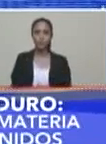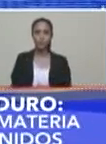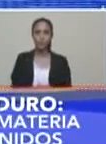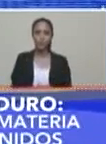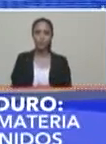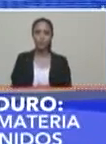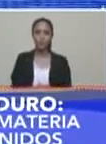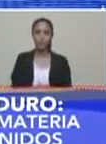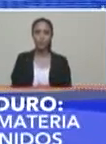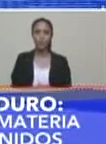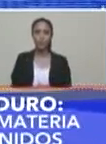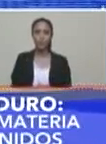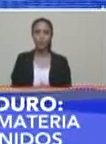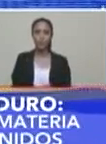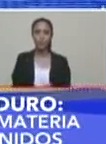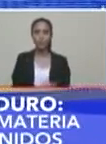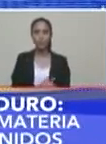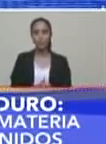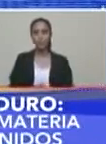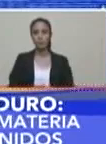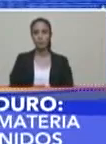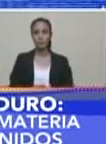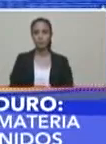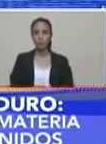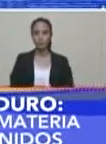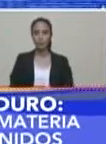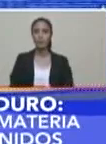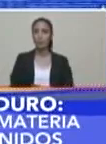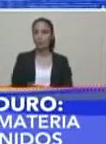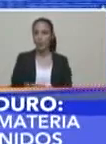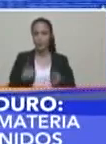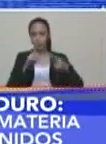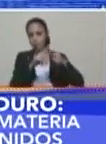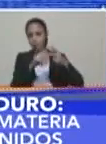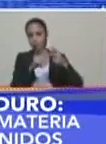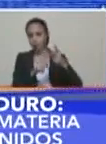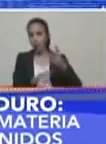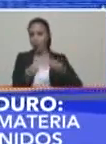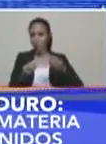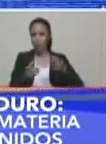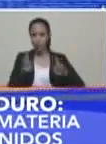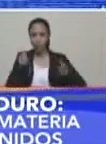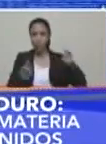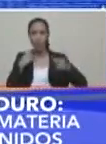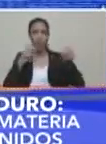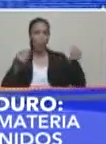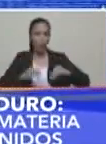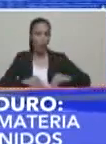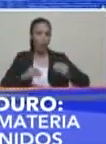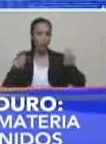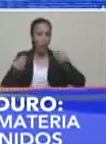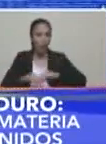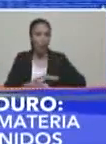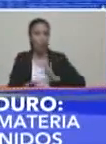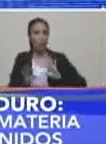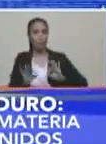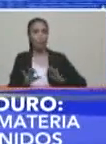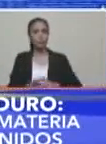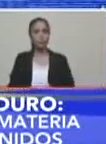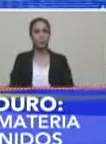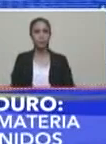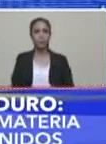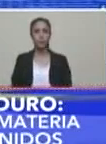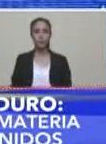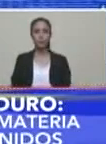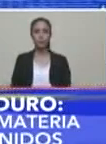italiano, presidente de la Federación Internacional, con Mario Villarruel, y llegamos a un acuerdo. Y luego me senté